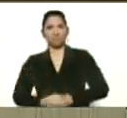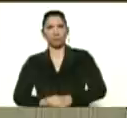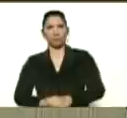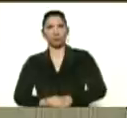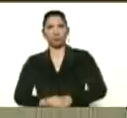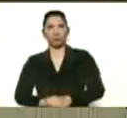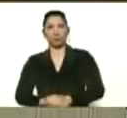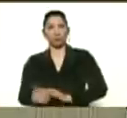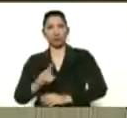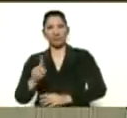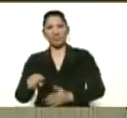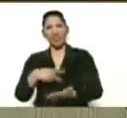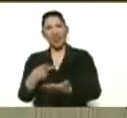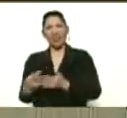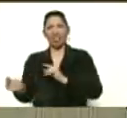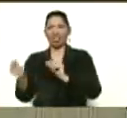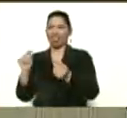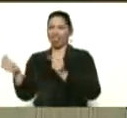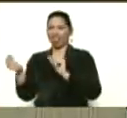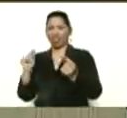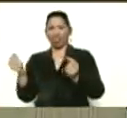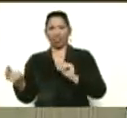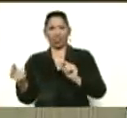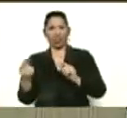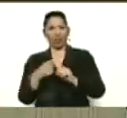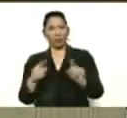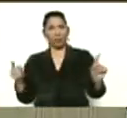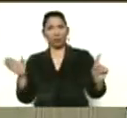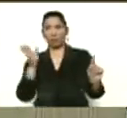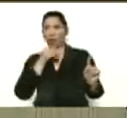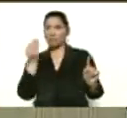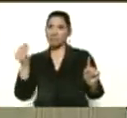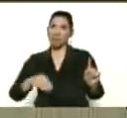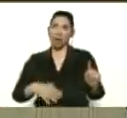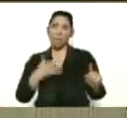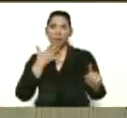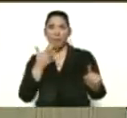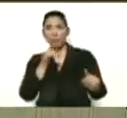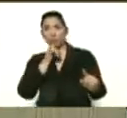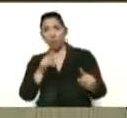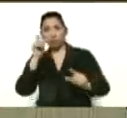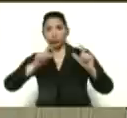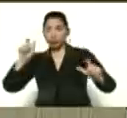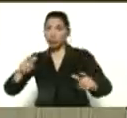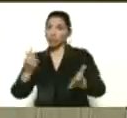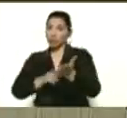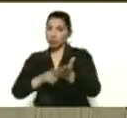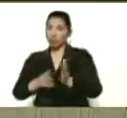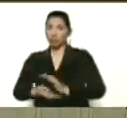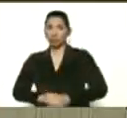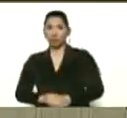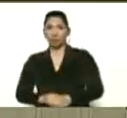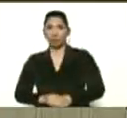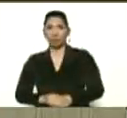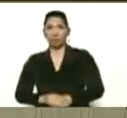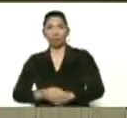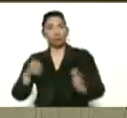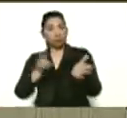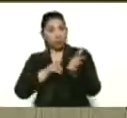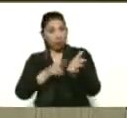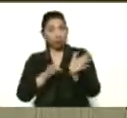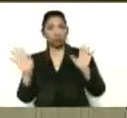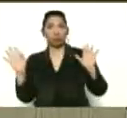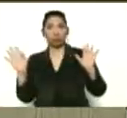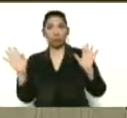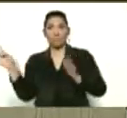no caer en la diatriba, no caer en la discusión, pero no tenemos más remedio que informarle a las personas la verdad. La verdad